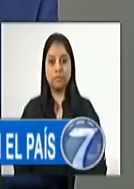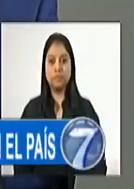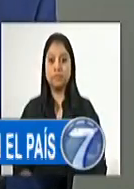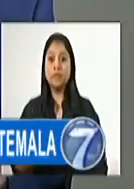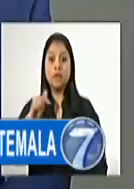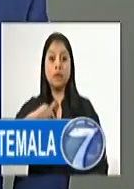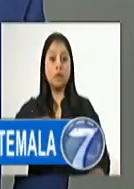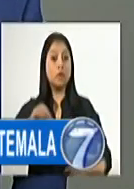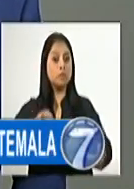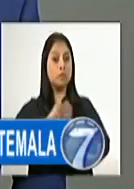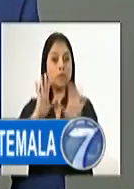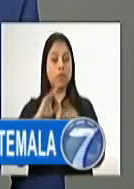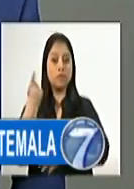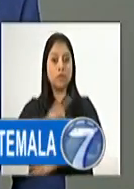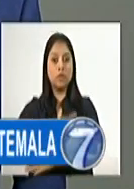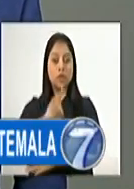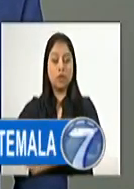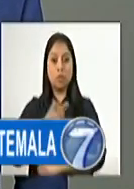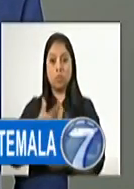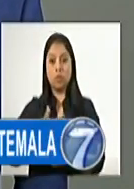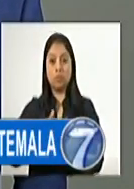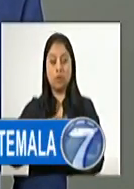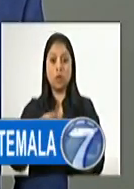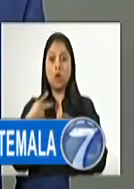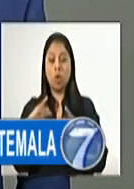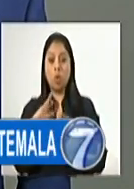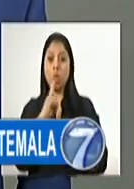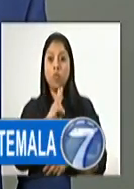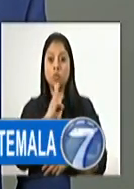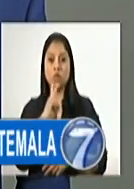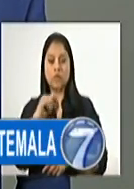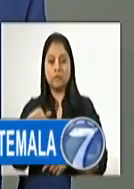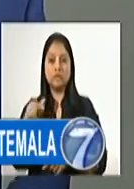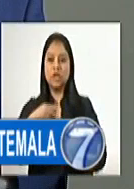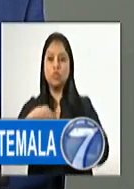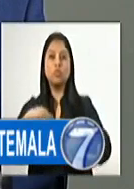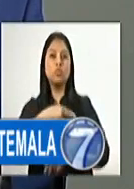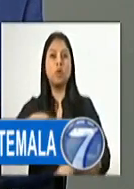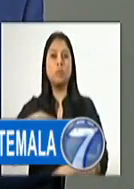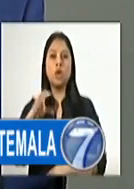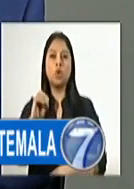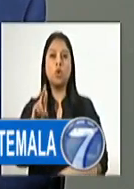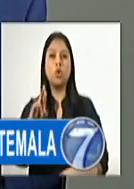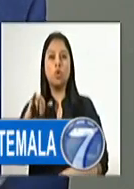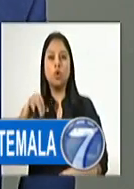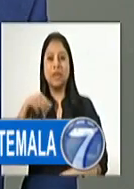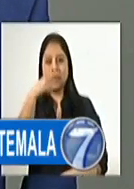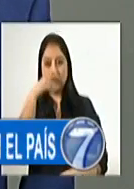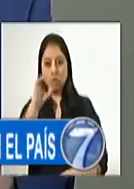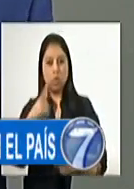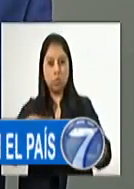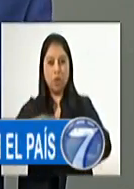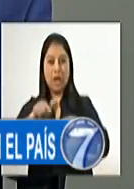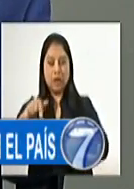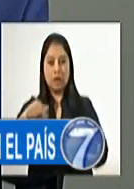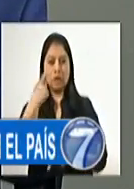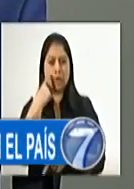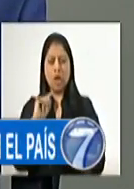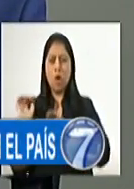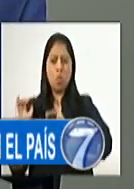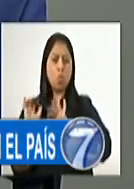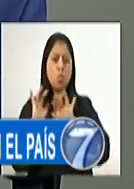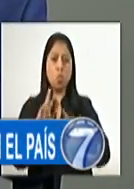Esta mañana la frontera entre Guatemala y Honduras, conocida como Corinto y Zabal, fue violentada por un grupo masivo de hondureños que no